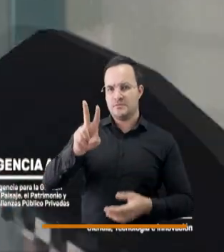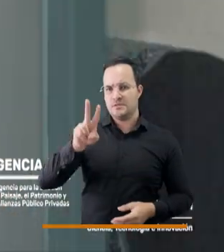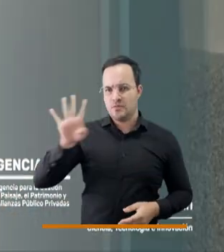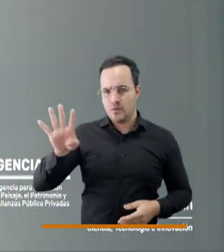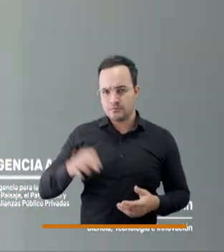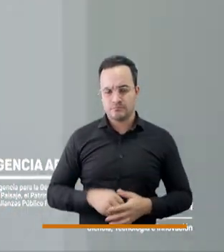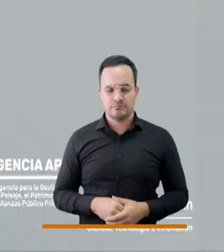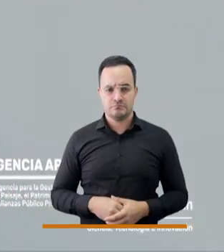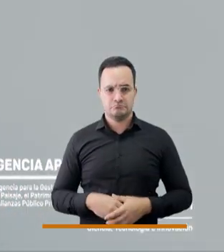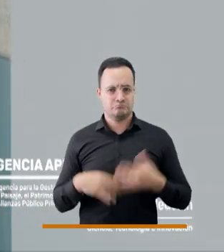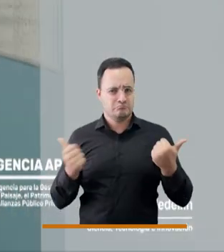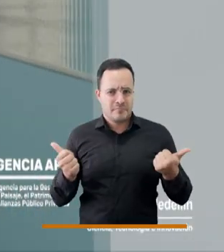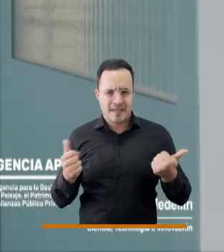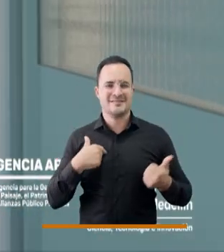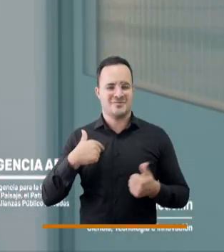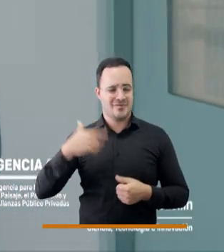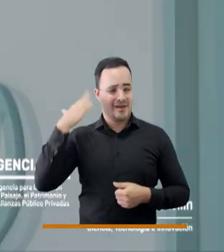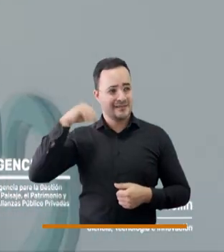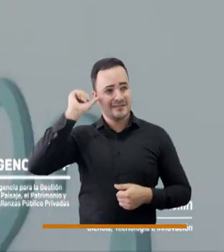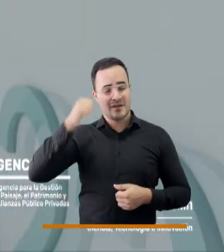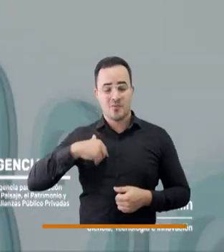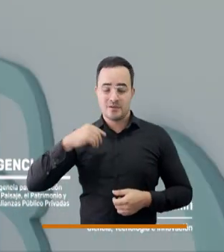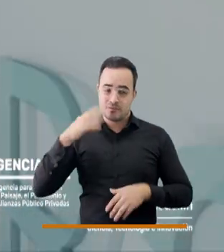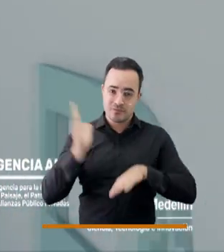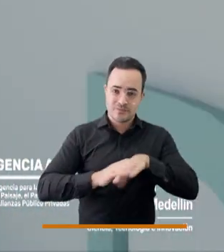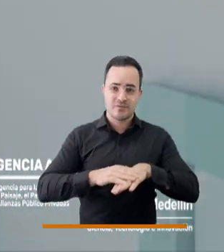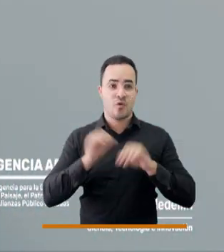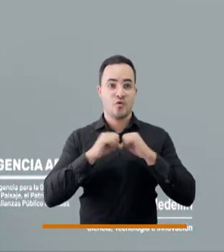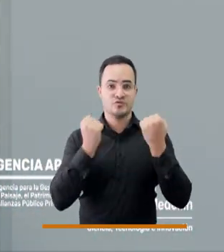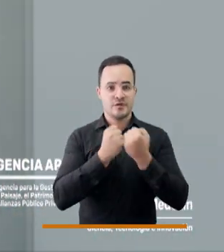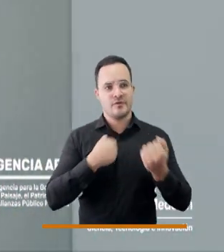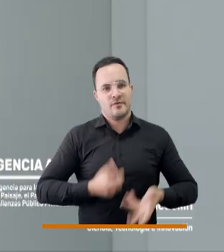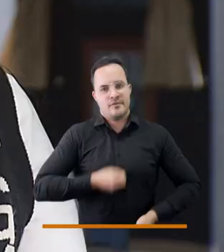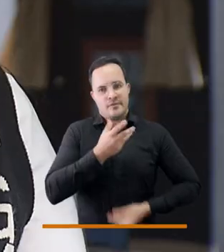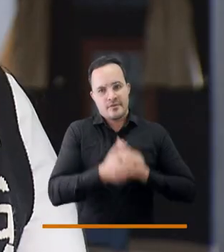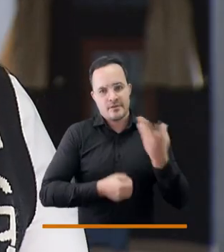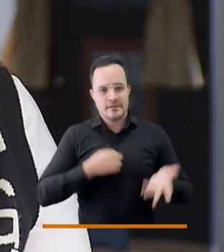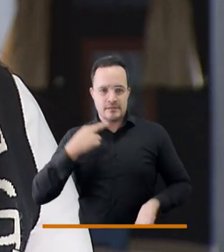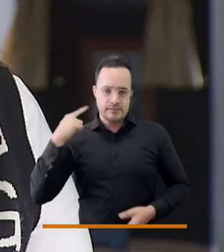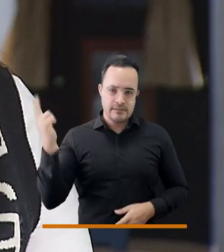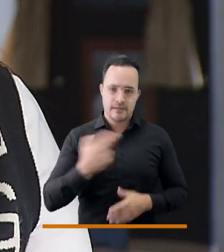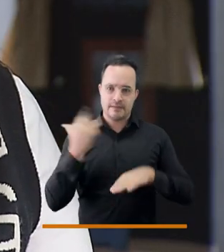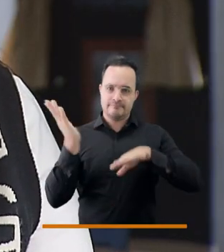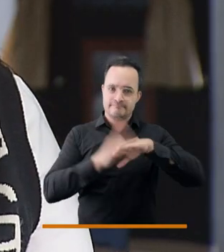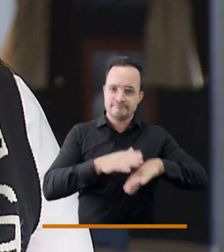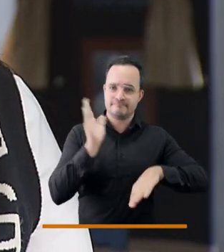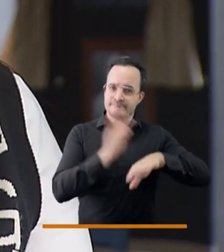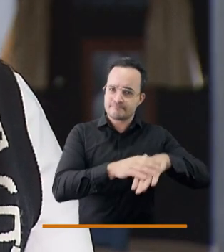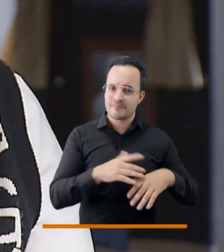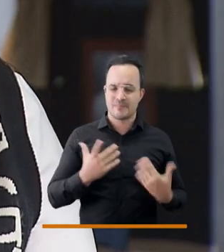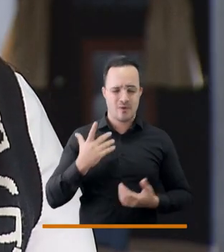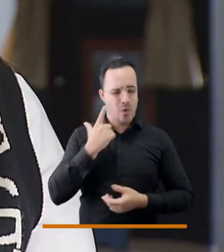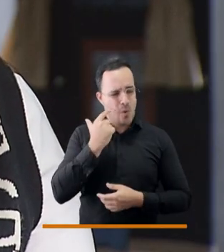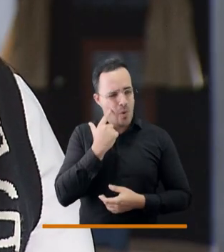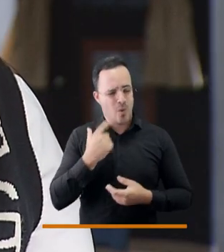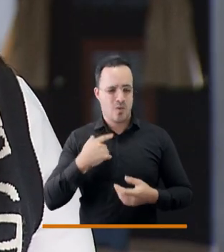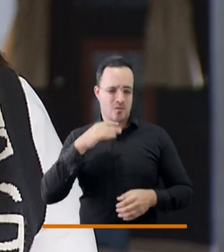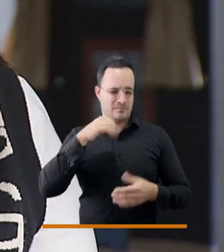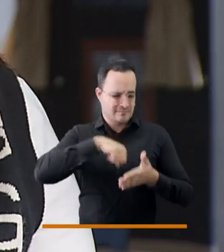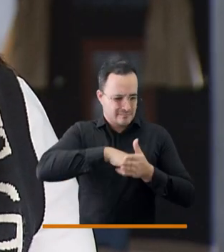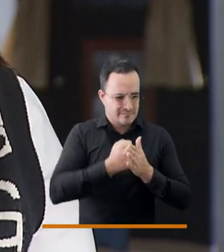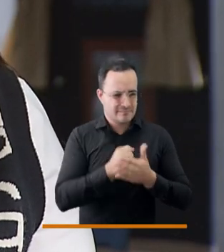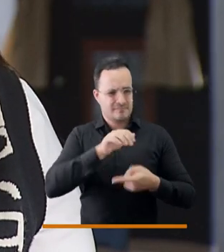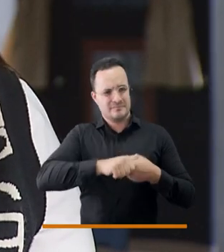entrante. Por eso yo fui muy reiterativa en el Consejo de Medellín y a mis compañeros les dije que no votáramos